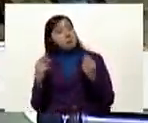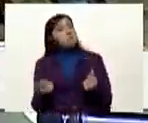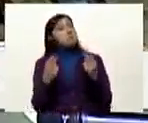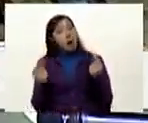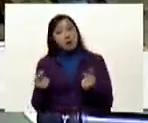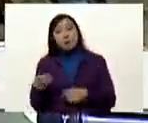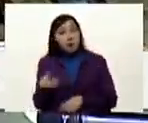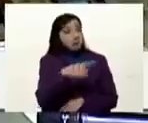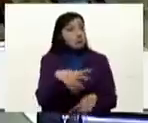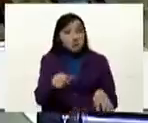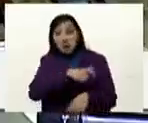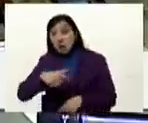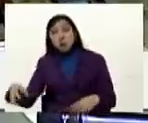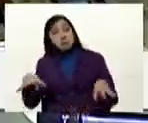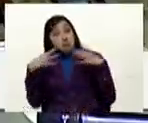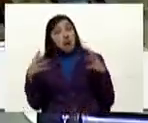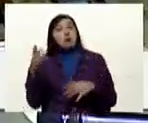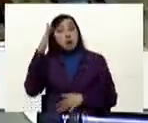pilas.